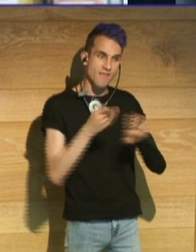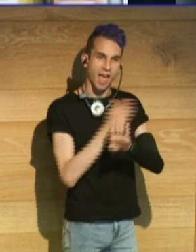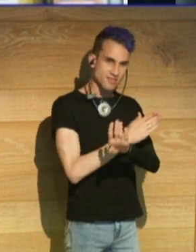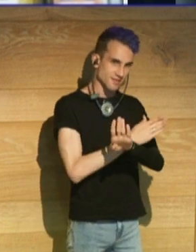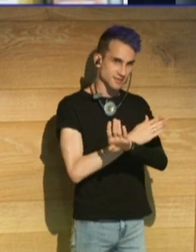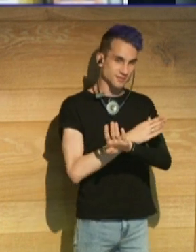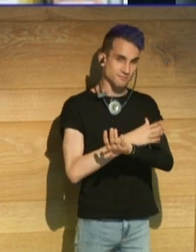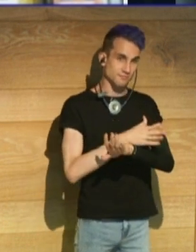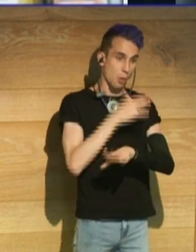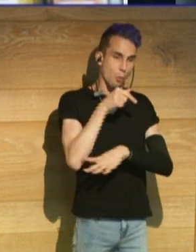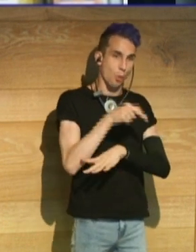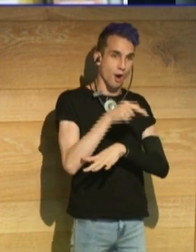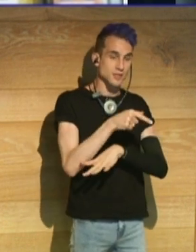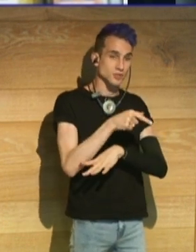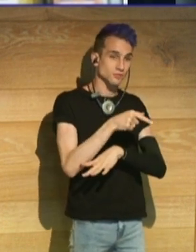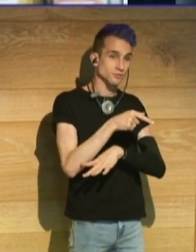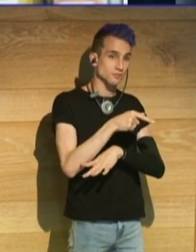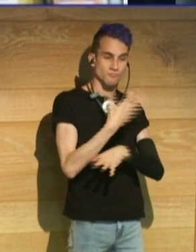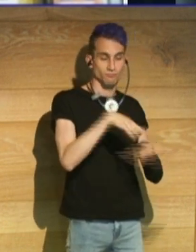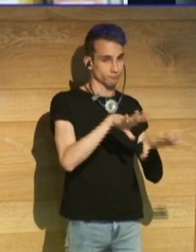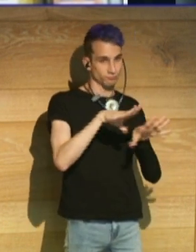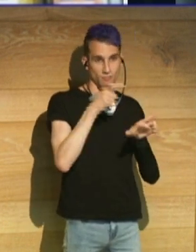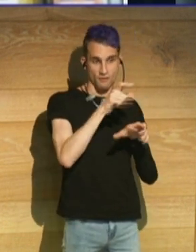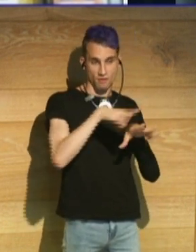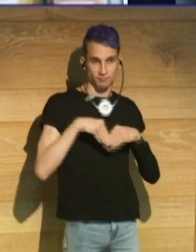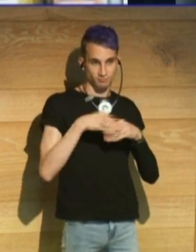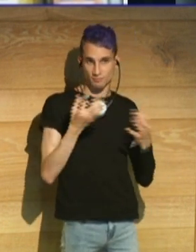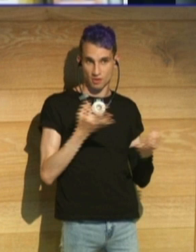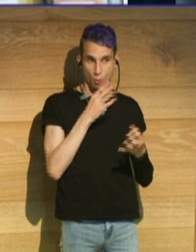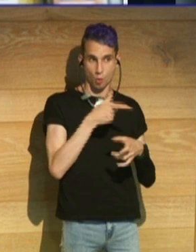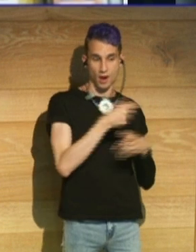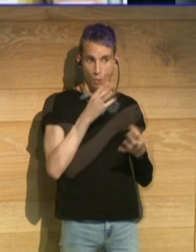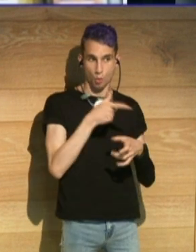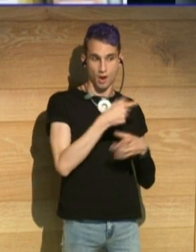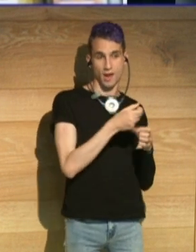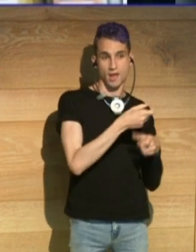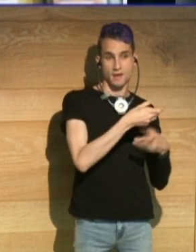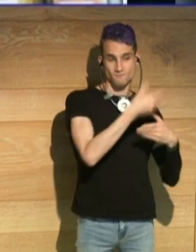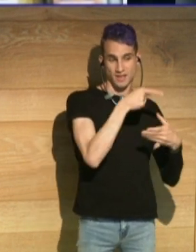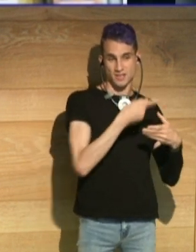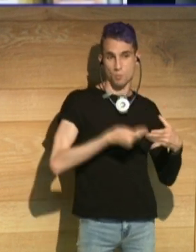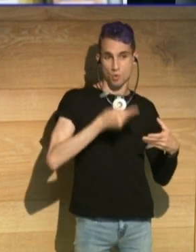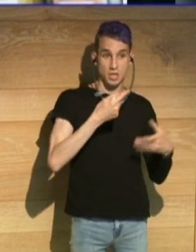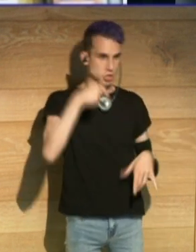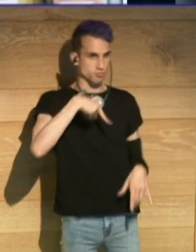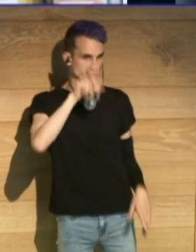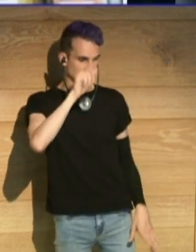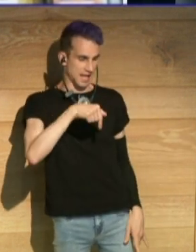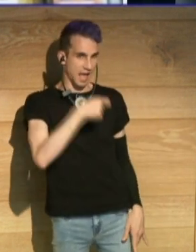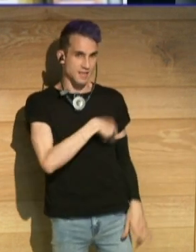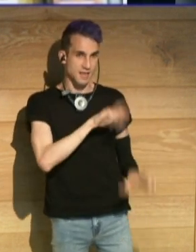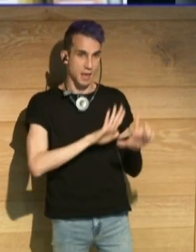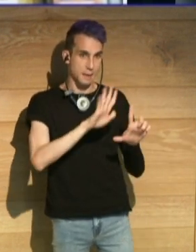la aceptamos efectivamente porque viene de una fuente importante, yo no sé en España, pero nosotros en Italia,